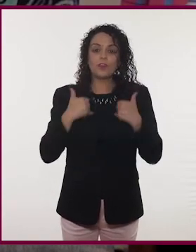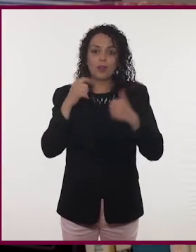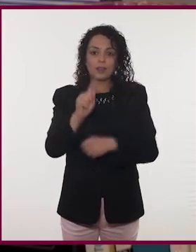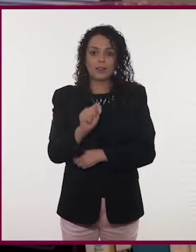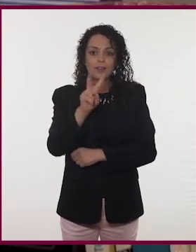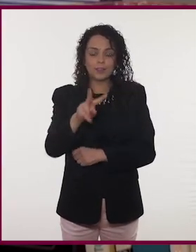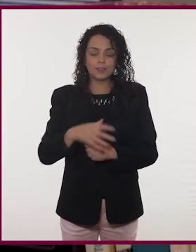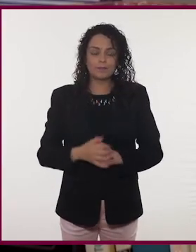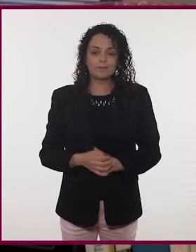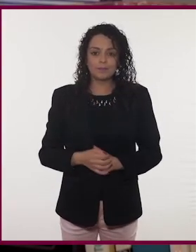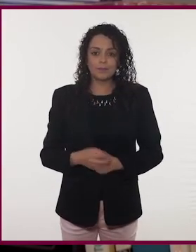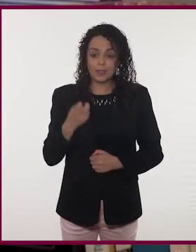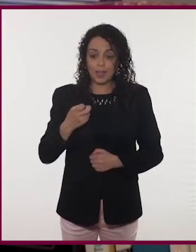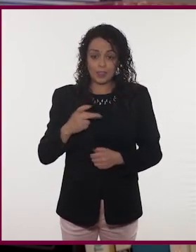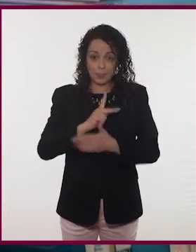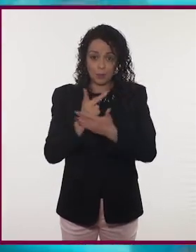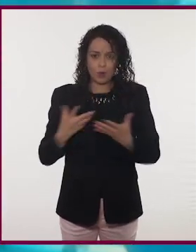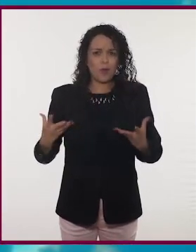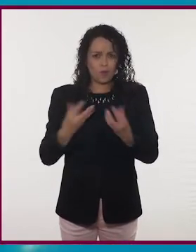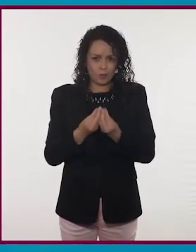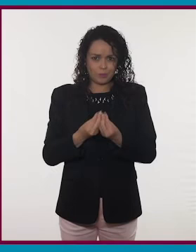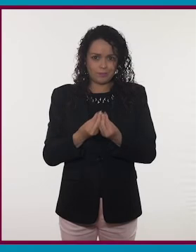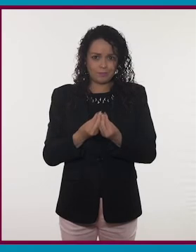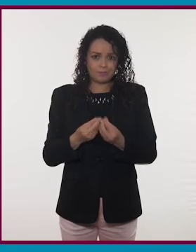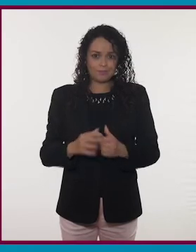TV. ¡Haz este programa con nosotros!